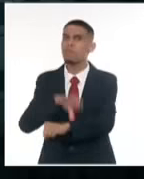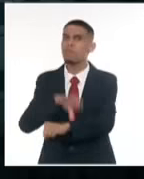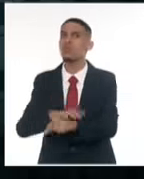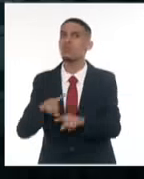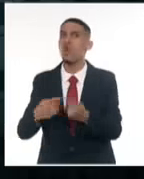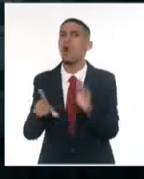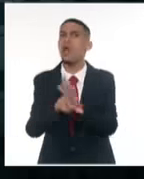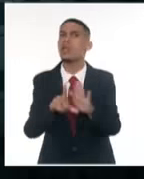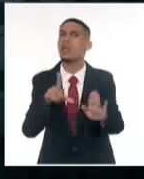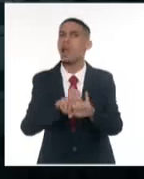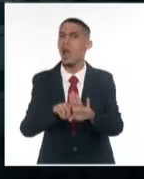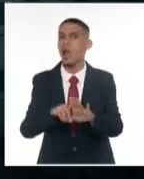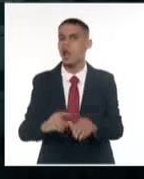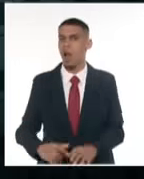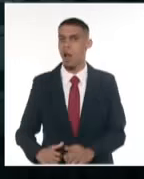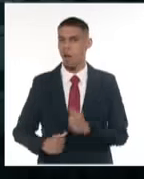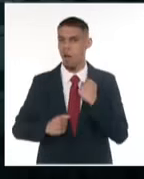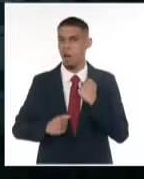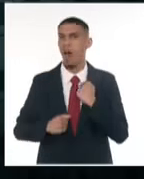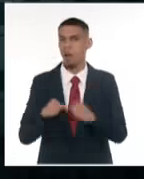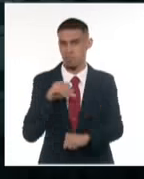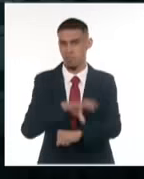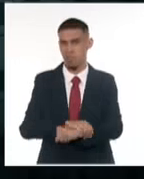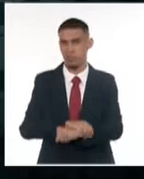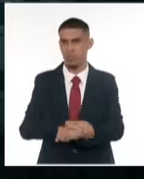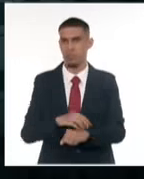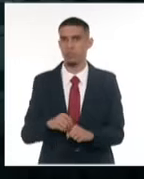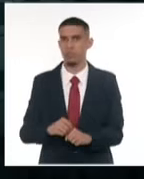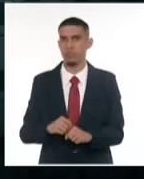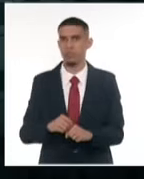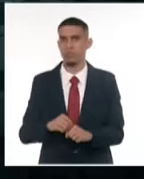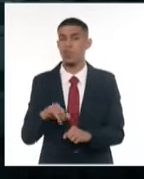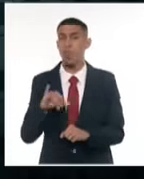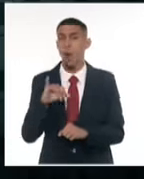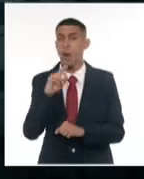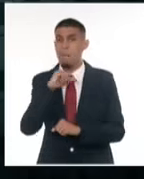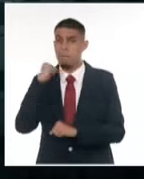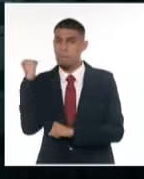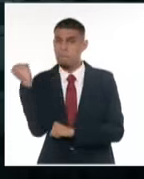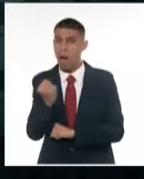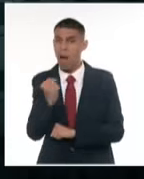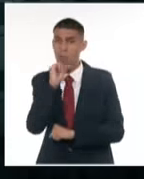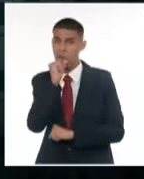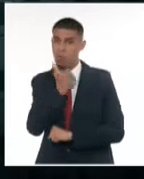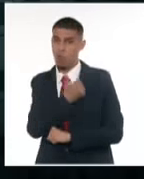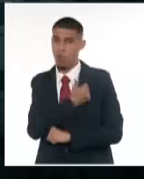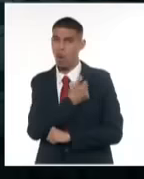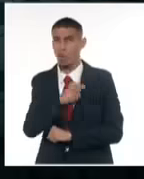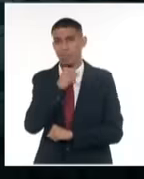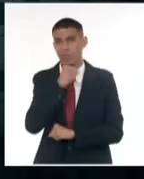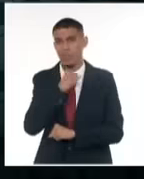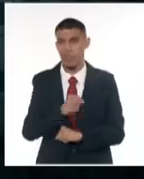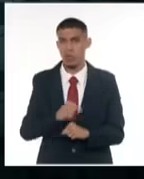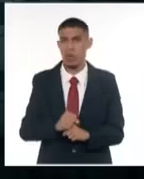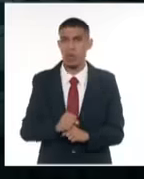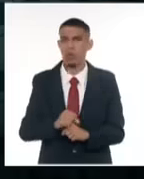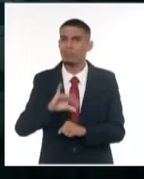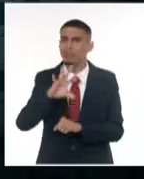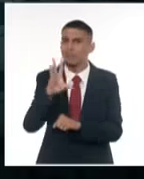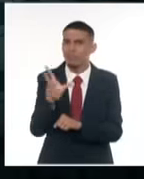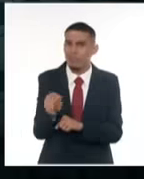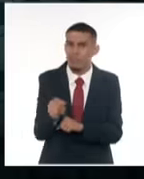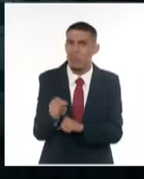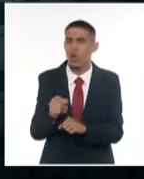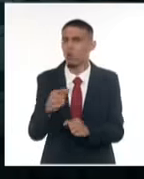de armas de fuego, por hurto, por sacrificio ilegal de ganado mayor, lesiones, actividad económica ilícita y